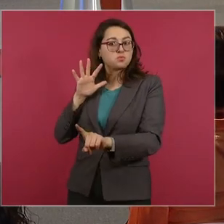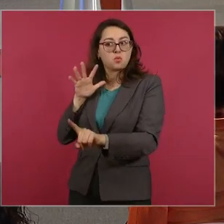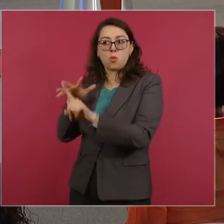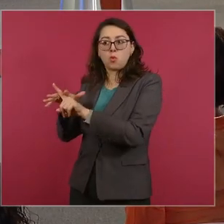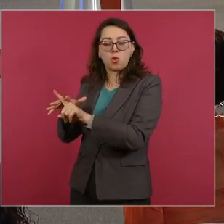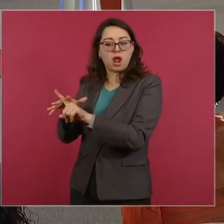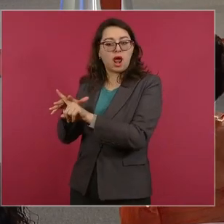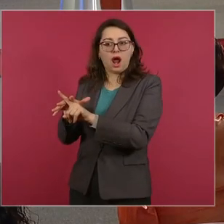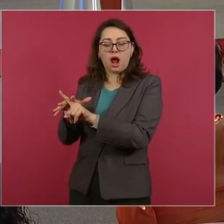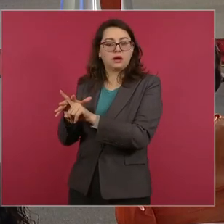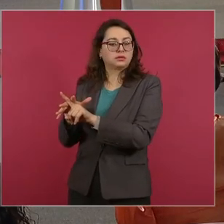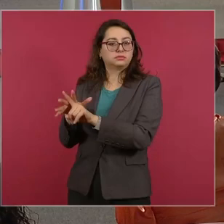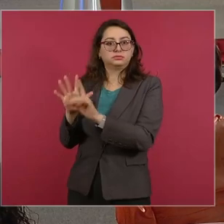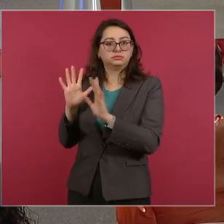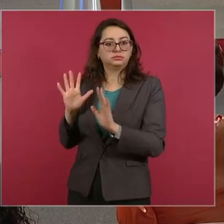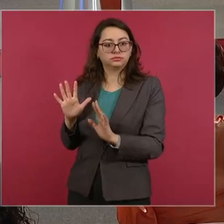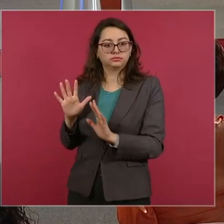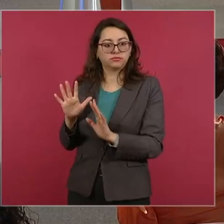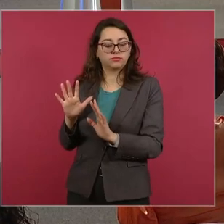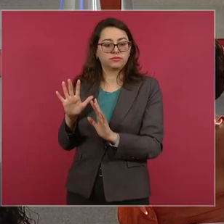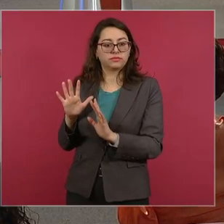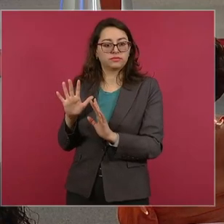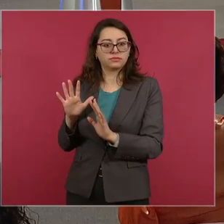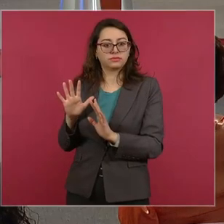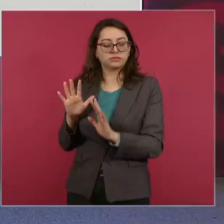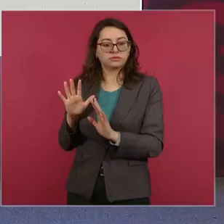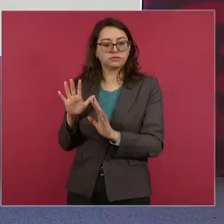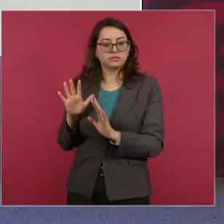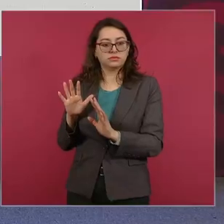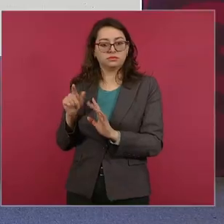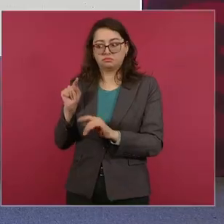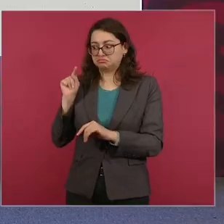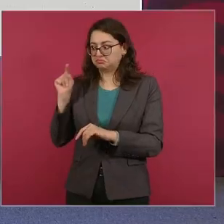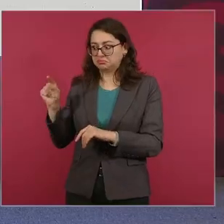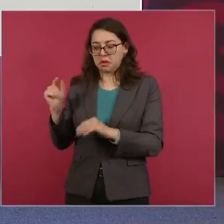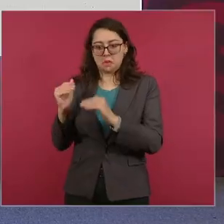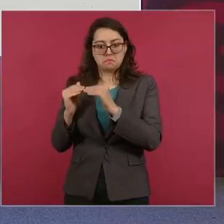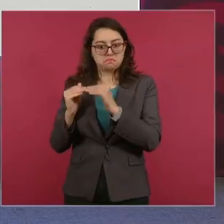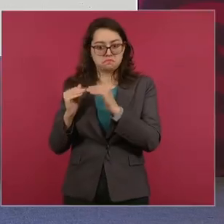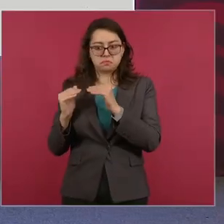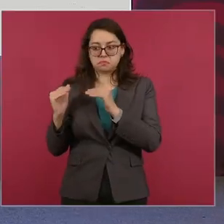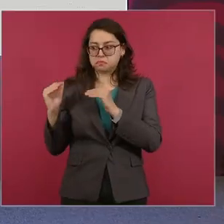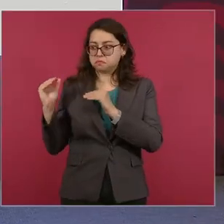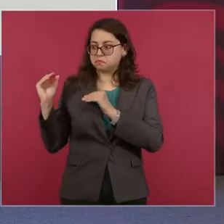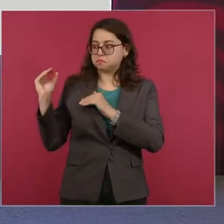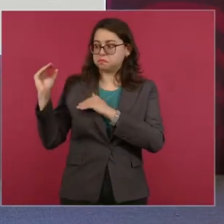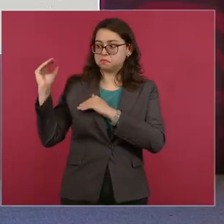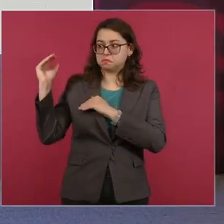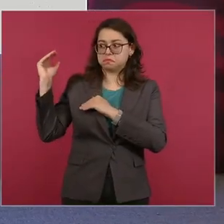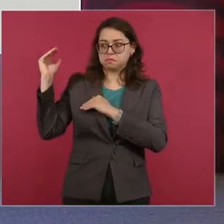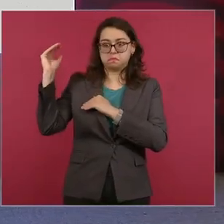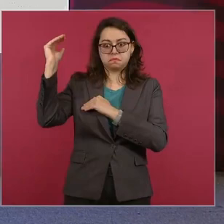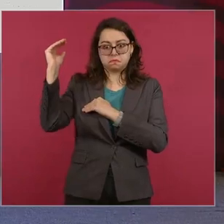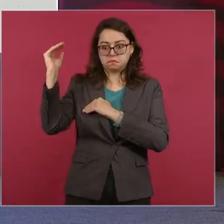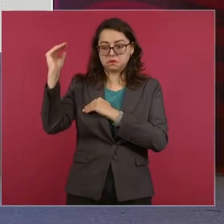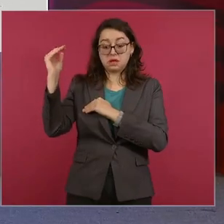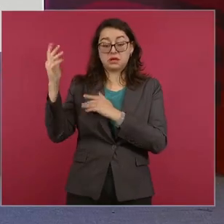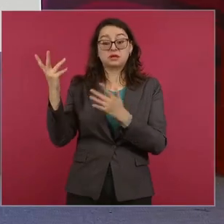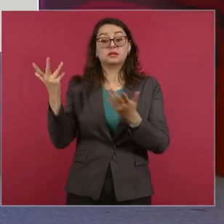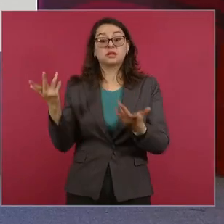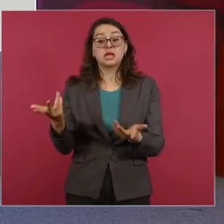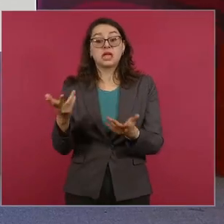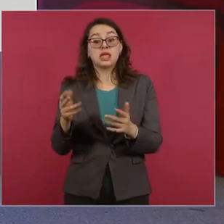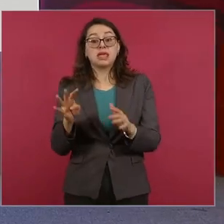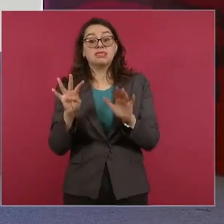sino que estaba Marcelo 19 puntos arriba entre los